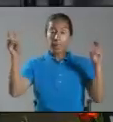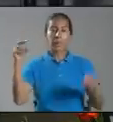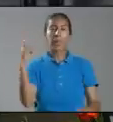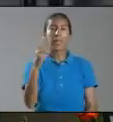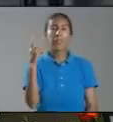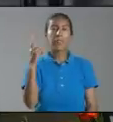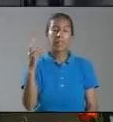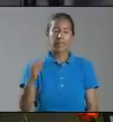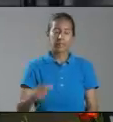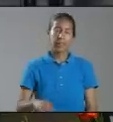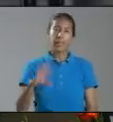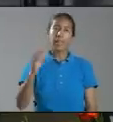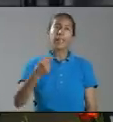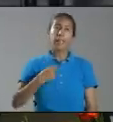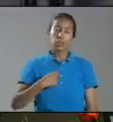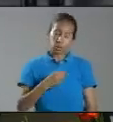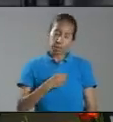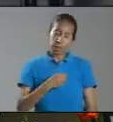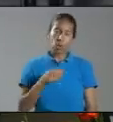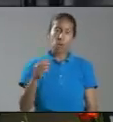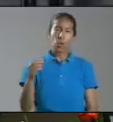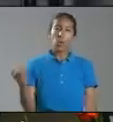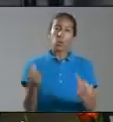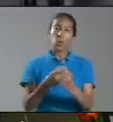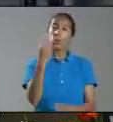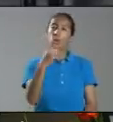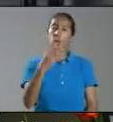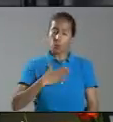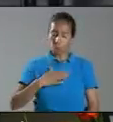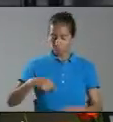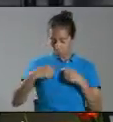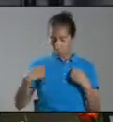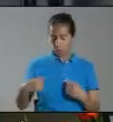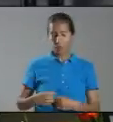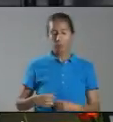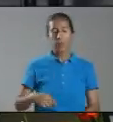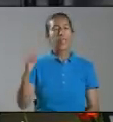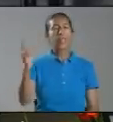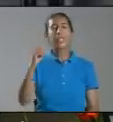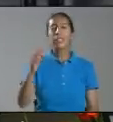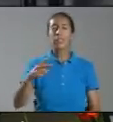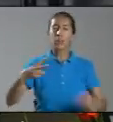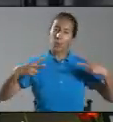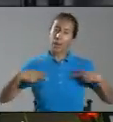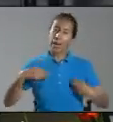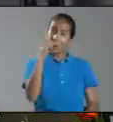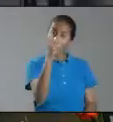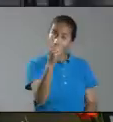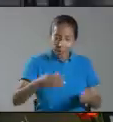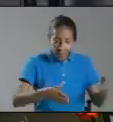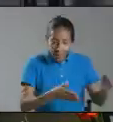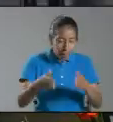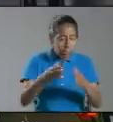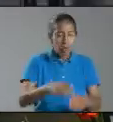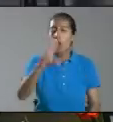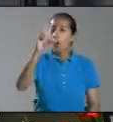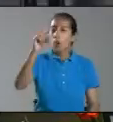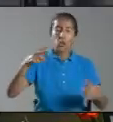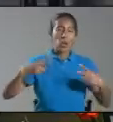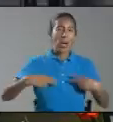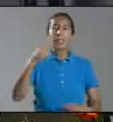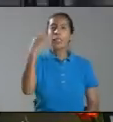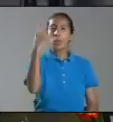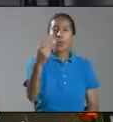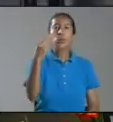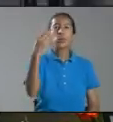que yo creo con todo mi corazón que solo hay un camino. No hay ni dos, ni tres, ni cuatro, ni cinco, ni